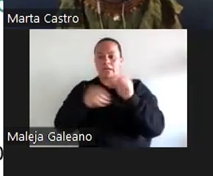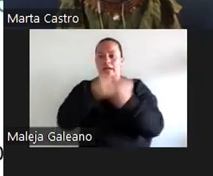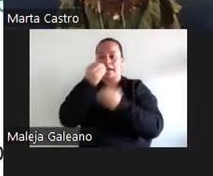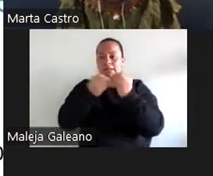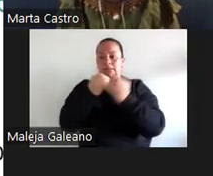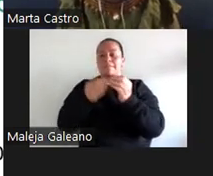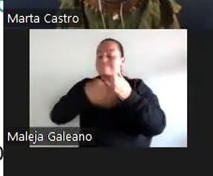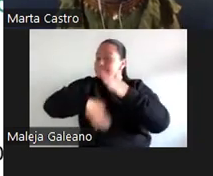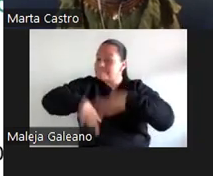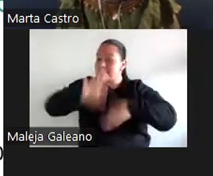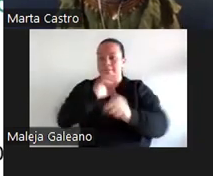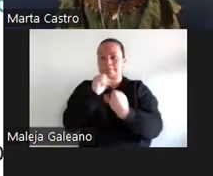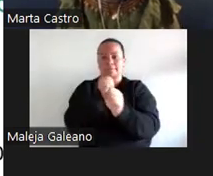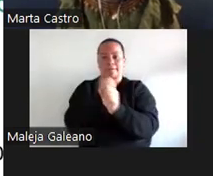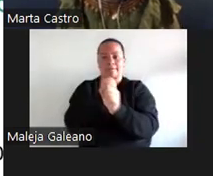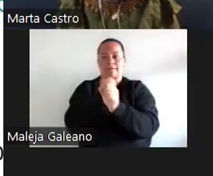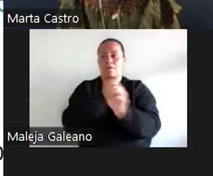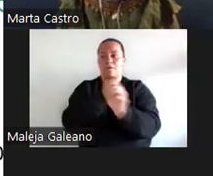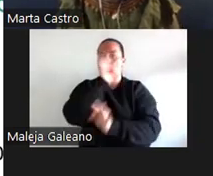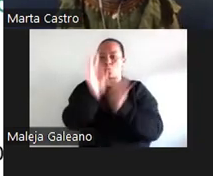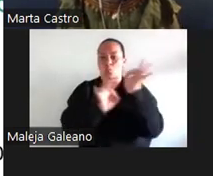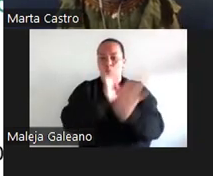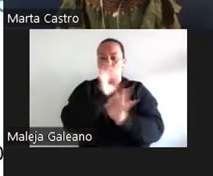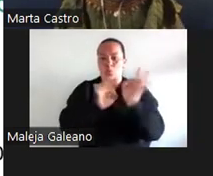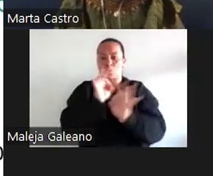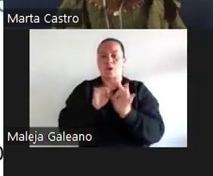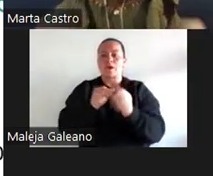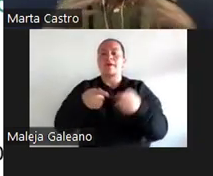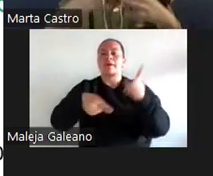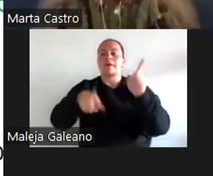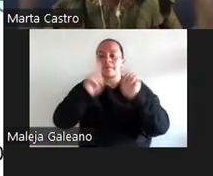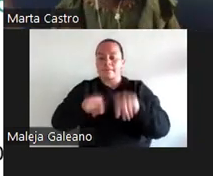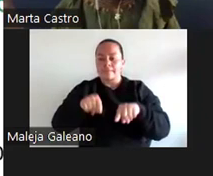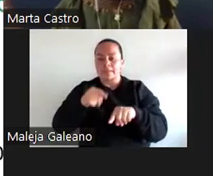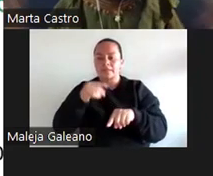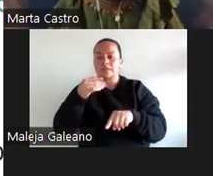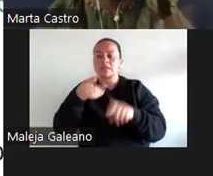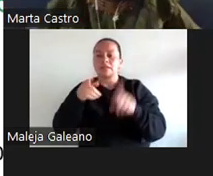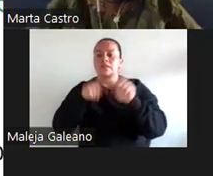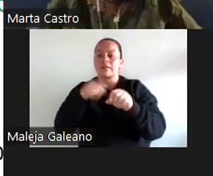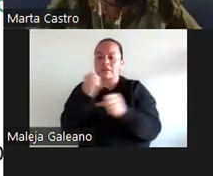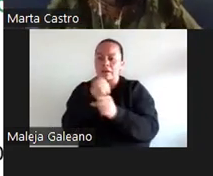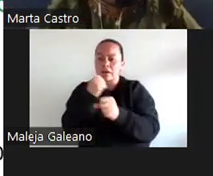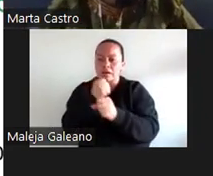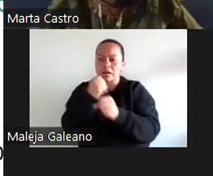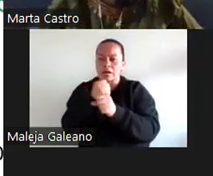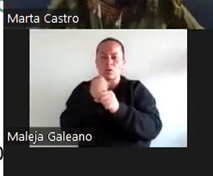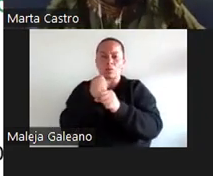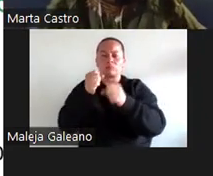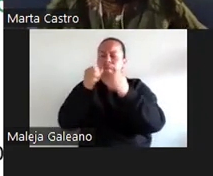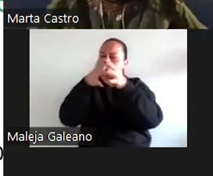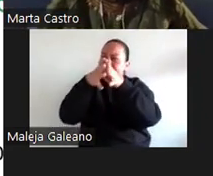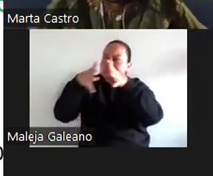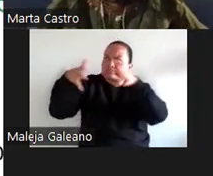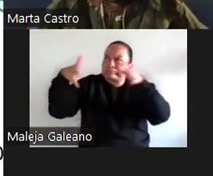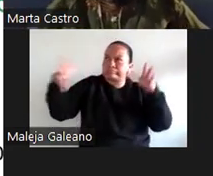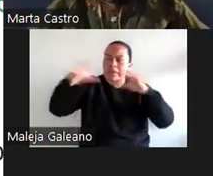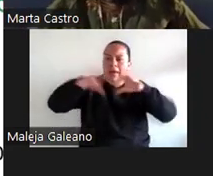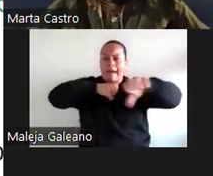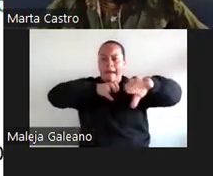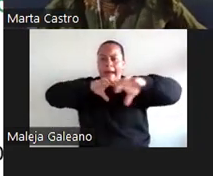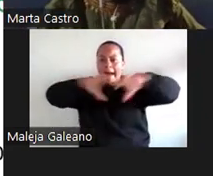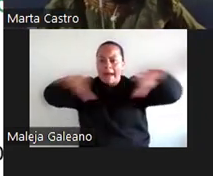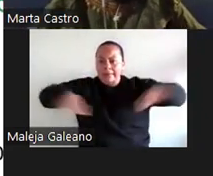cuidado eh Cuando hablamos de labores de Cuidado es un amplio espectro de actividades dentro del